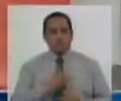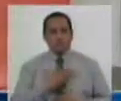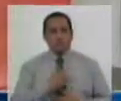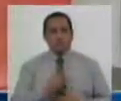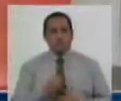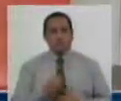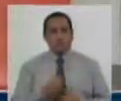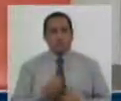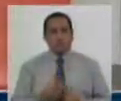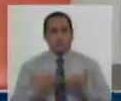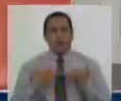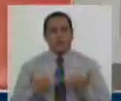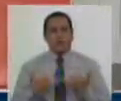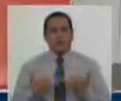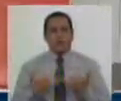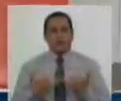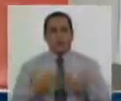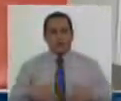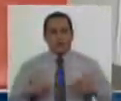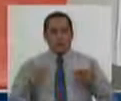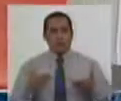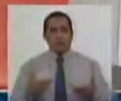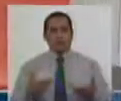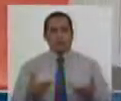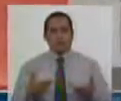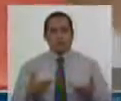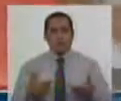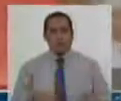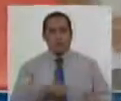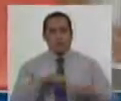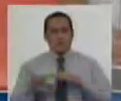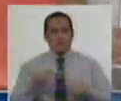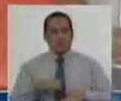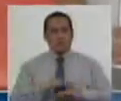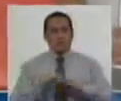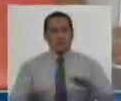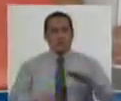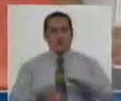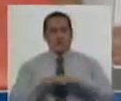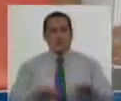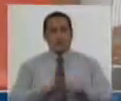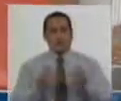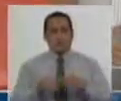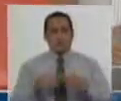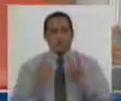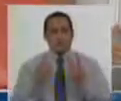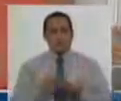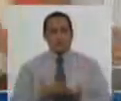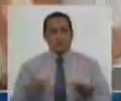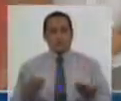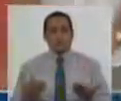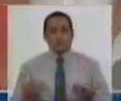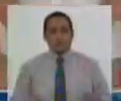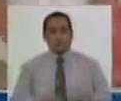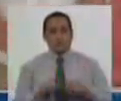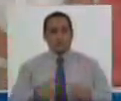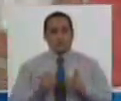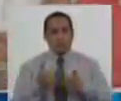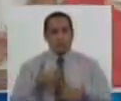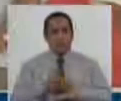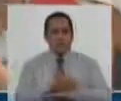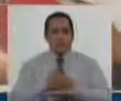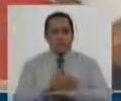me da mucho gusto que hoy día podamos hacer un alto en nuestras labores para ver este mobiliario de buena